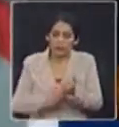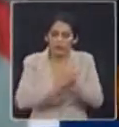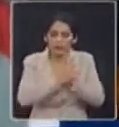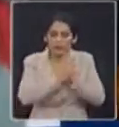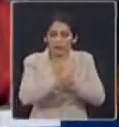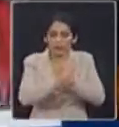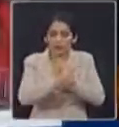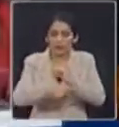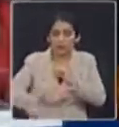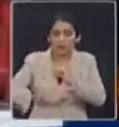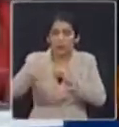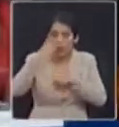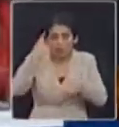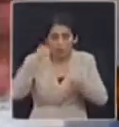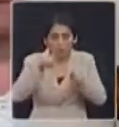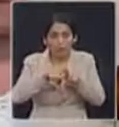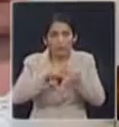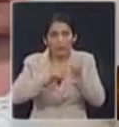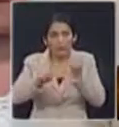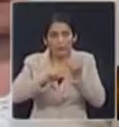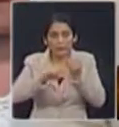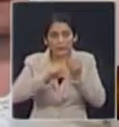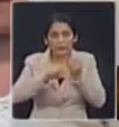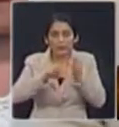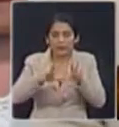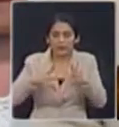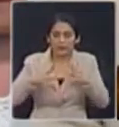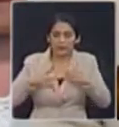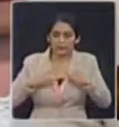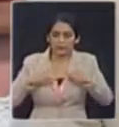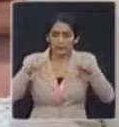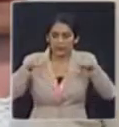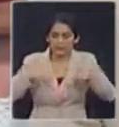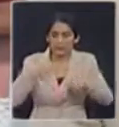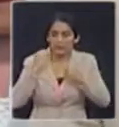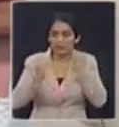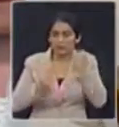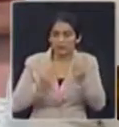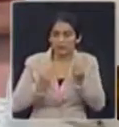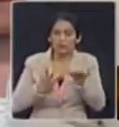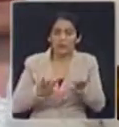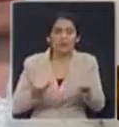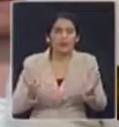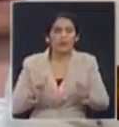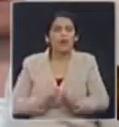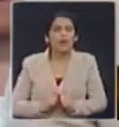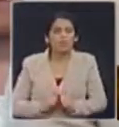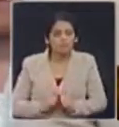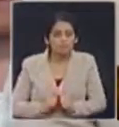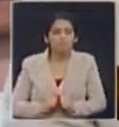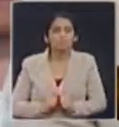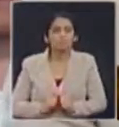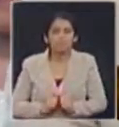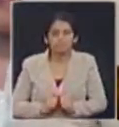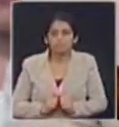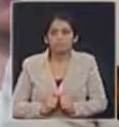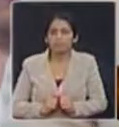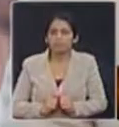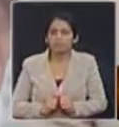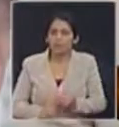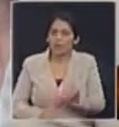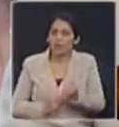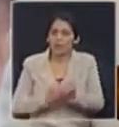compromisos entre ambos sectores. En base a la red, nosotros poder complementar y complementarnos entre nosotros,